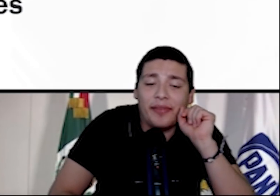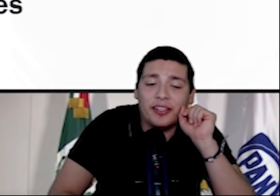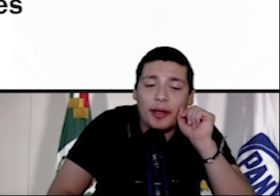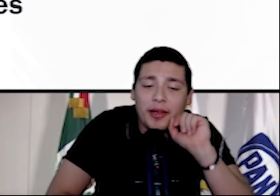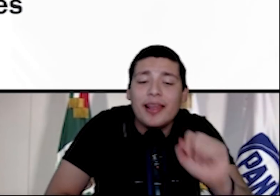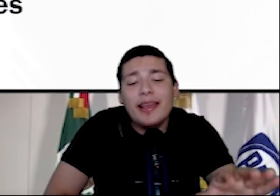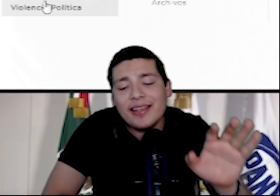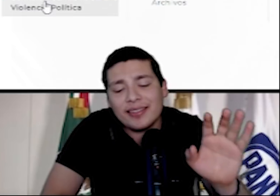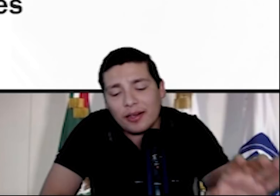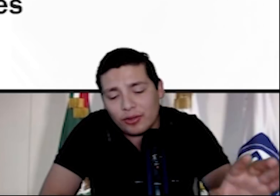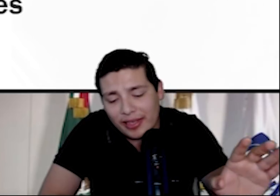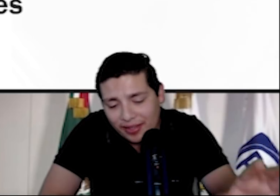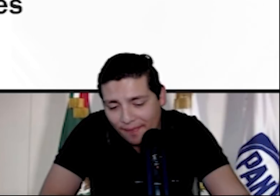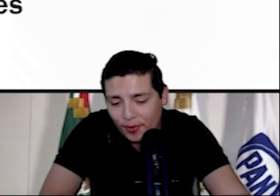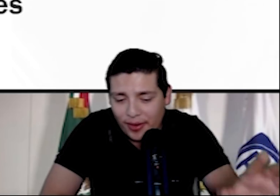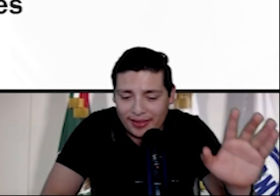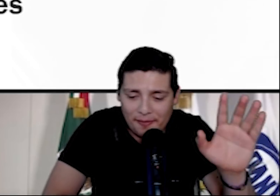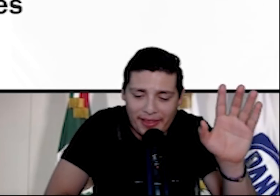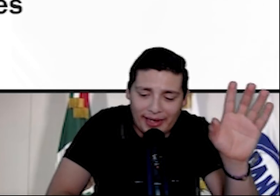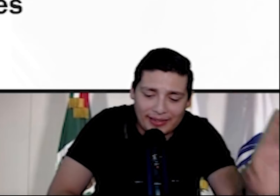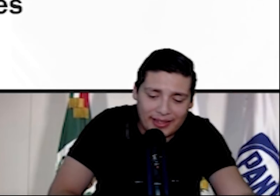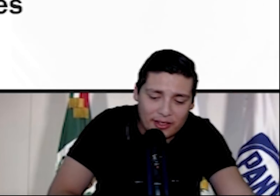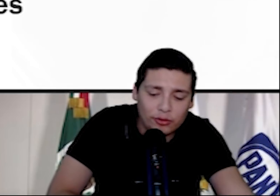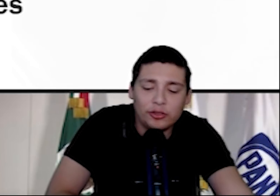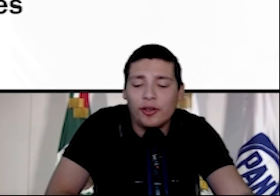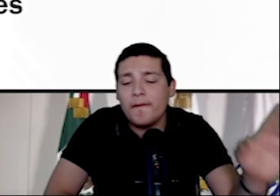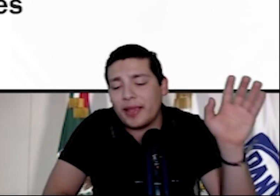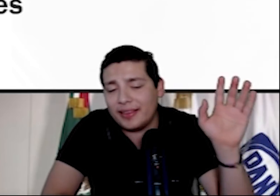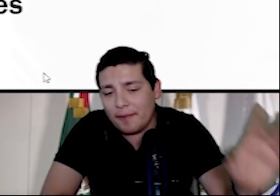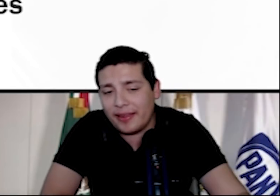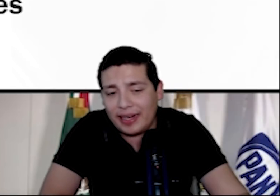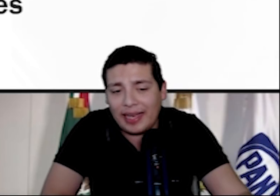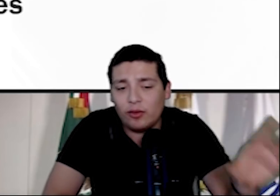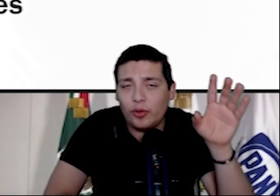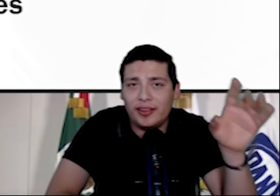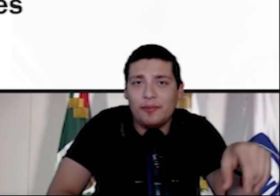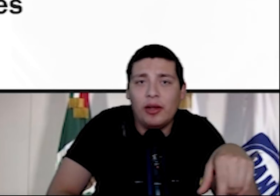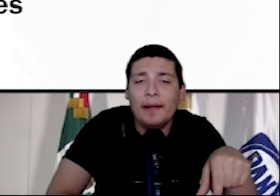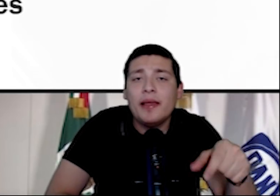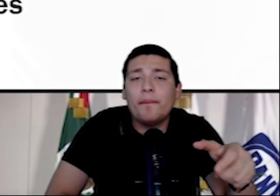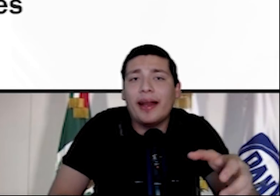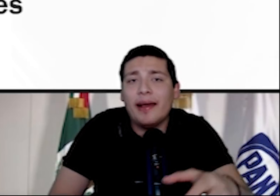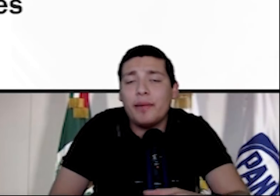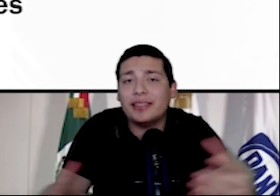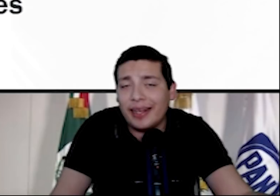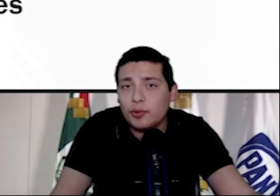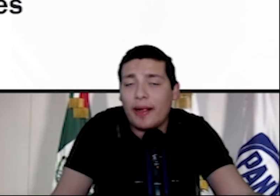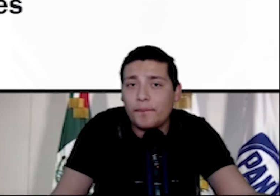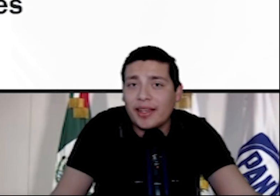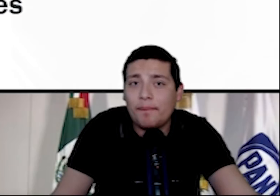Andrés Manuel. Y es que están utilizando el tema de la Casa de Houston, el tema de Carlos Loret de Mola para